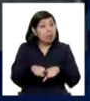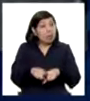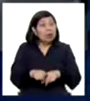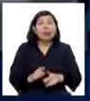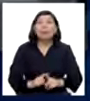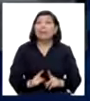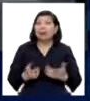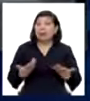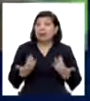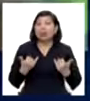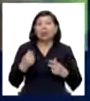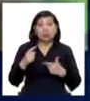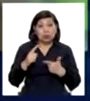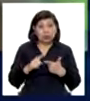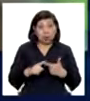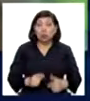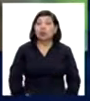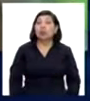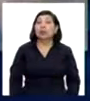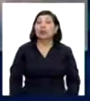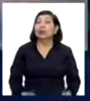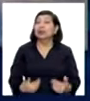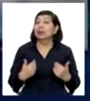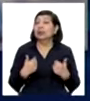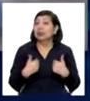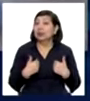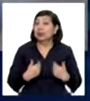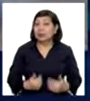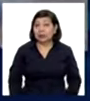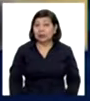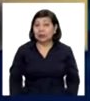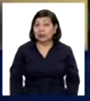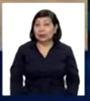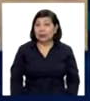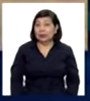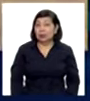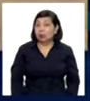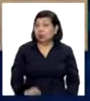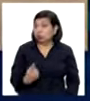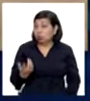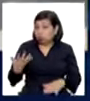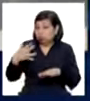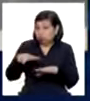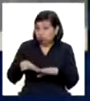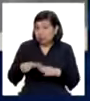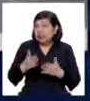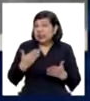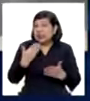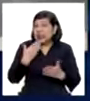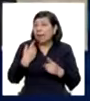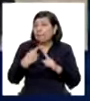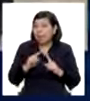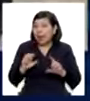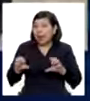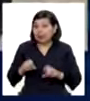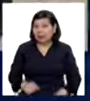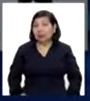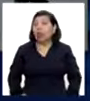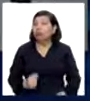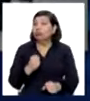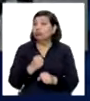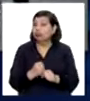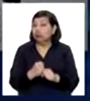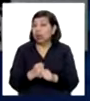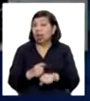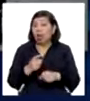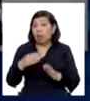que DP World. En segundo lugar, tenían uno que incorporaban para realizar